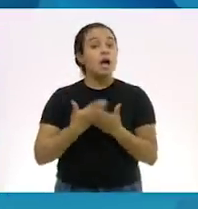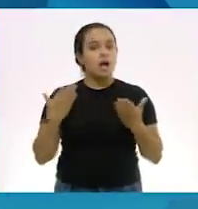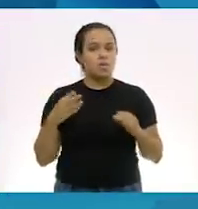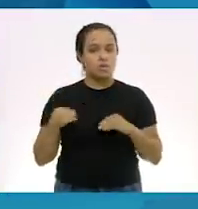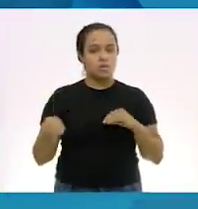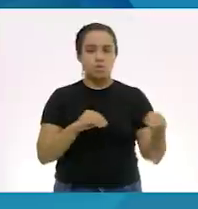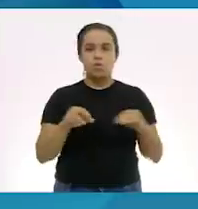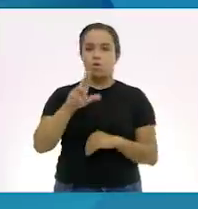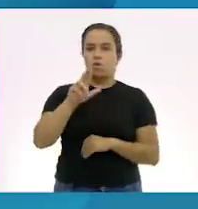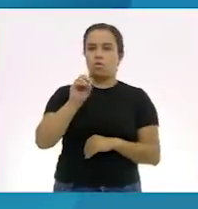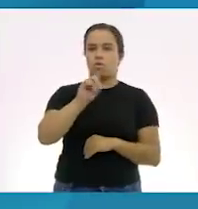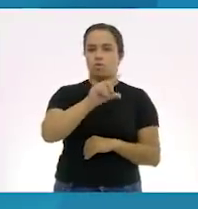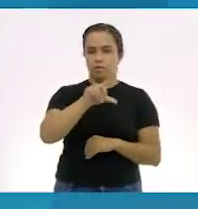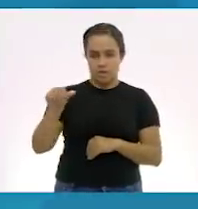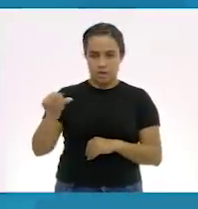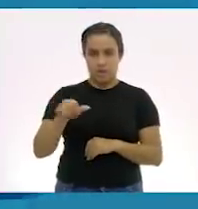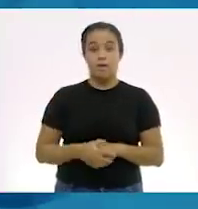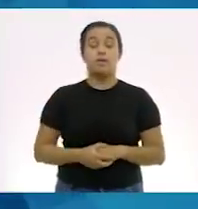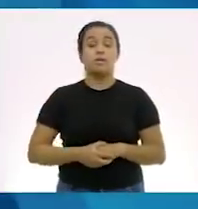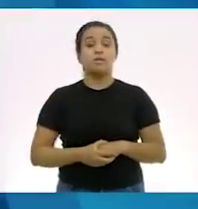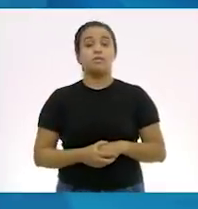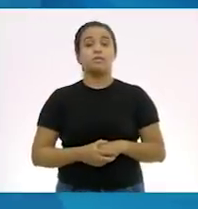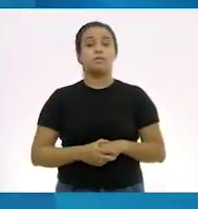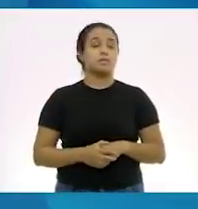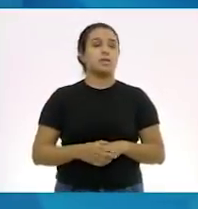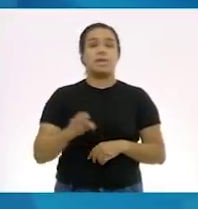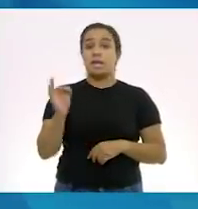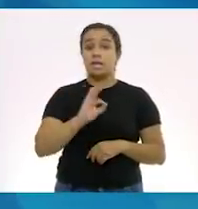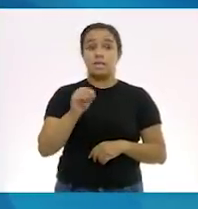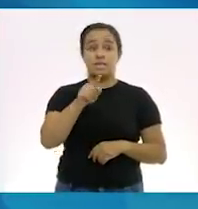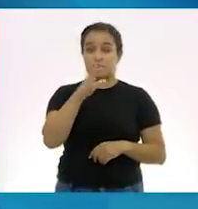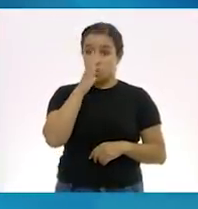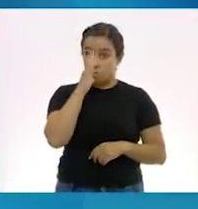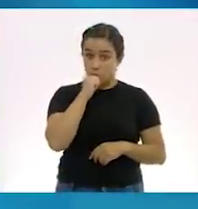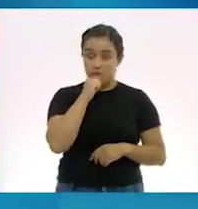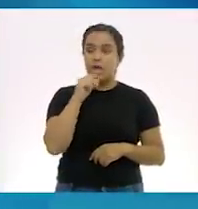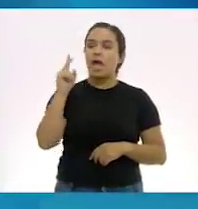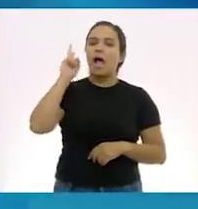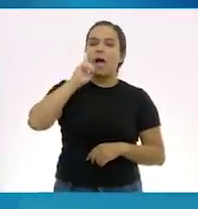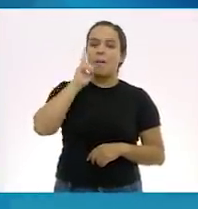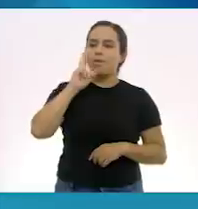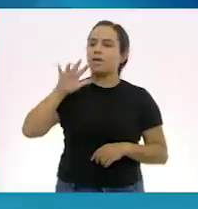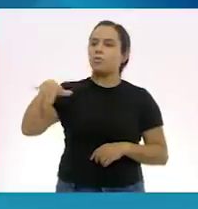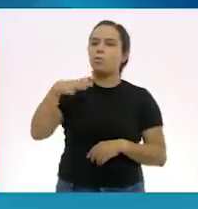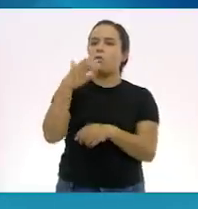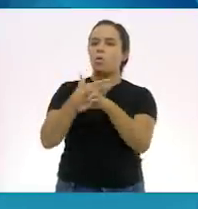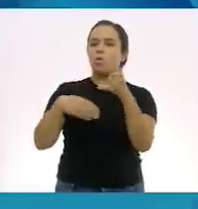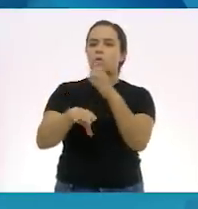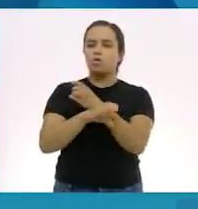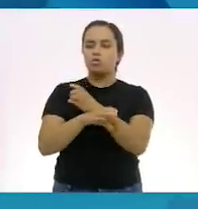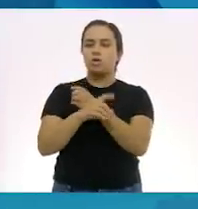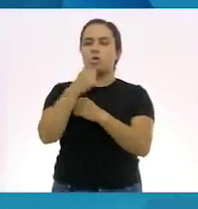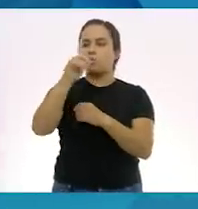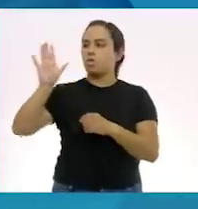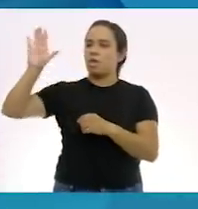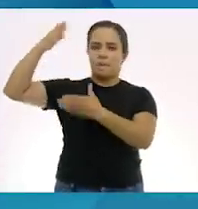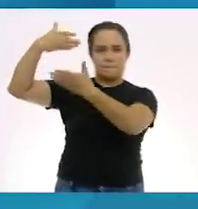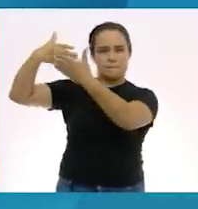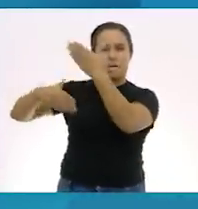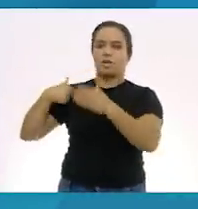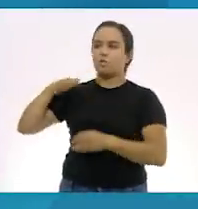círculos medianos. Y ahora círculos muy, muy, muy, muy grandes. Lo más grande que puedan. Ahora vamos del